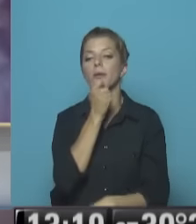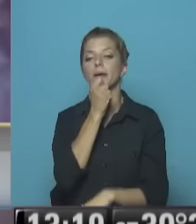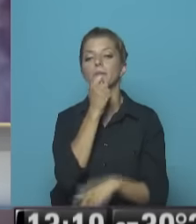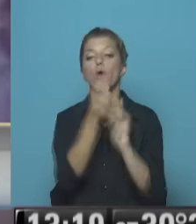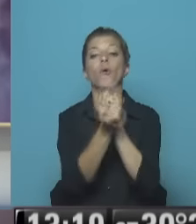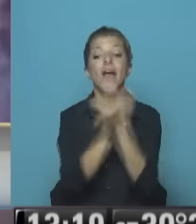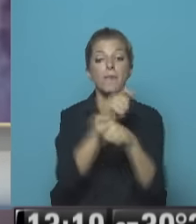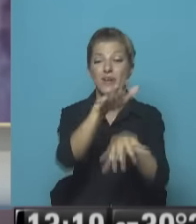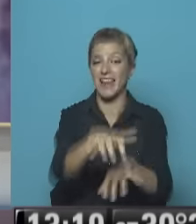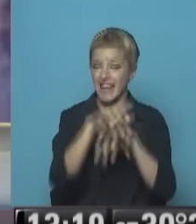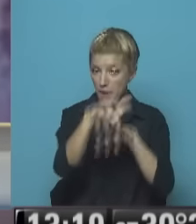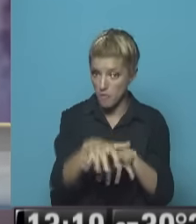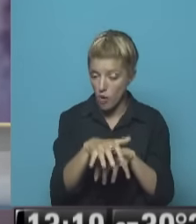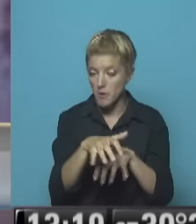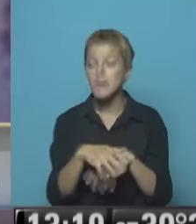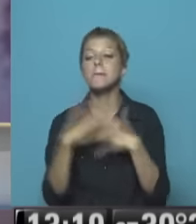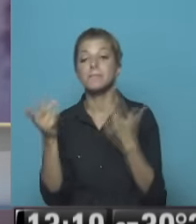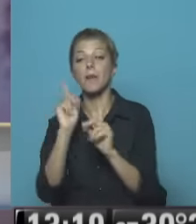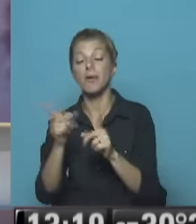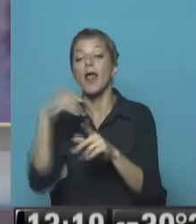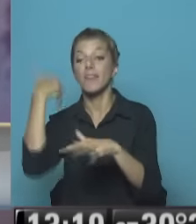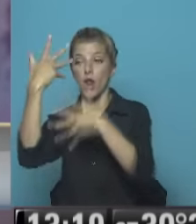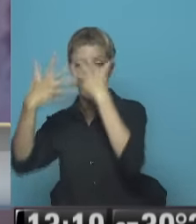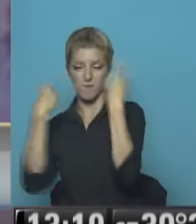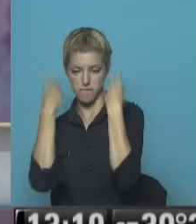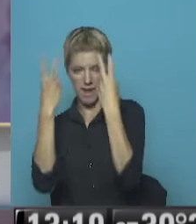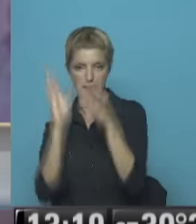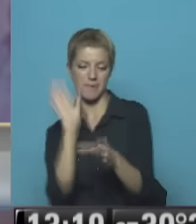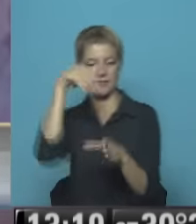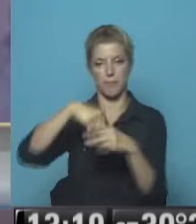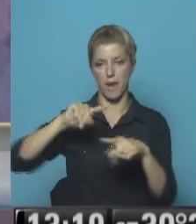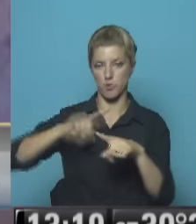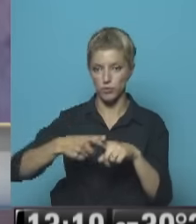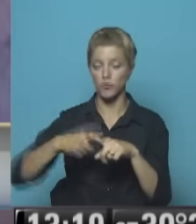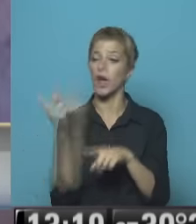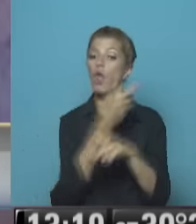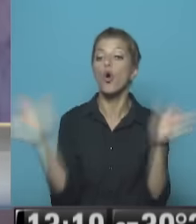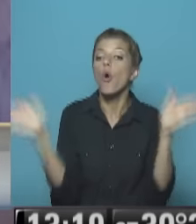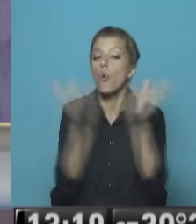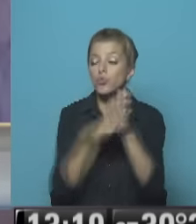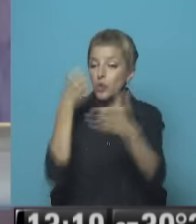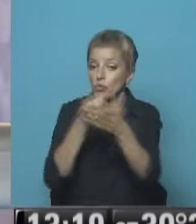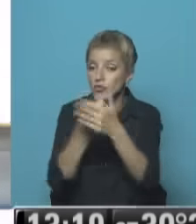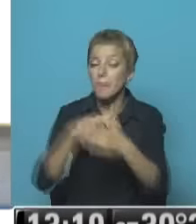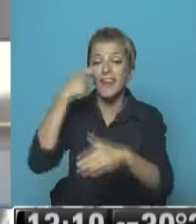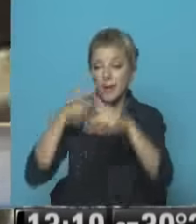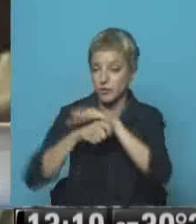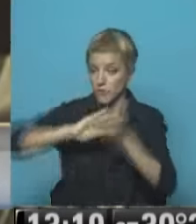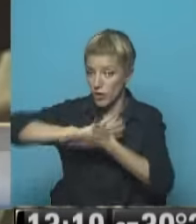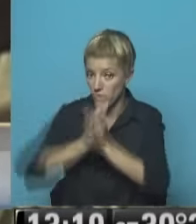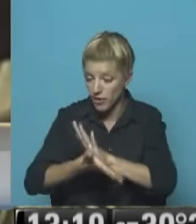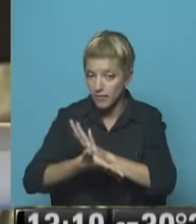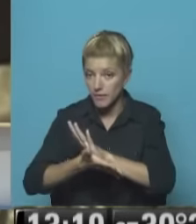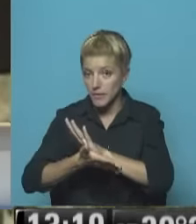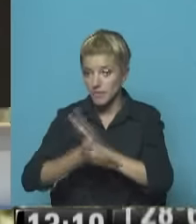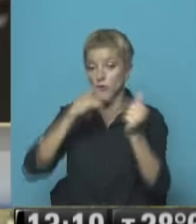la eventual participación en política de los rebeldes, la lucha conjunta contra el narcotráfico y la justicia transicional, aún